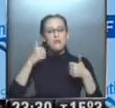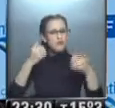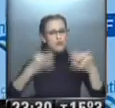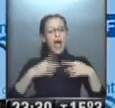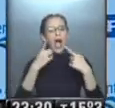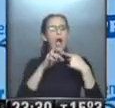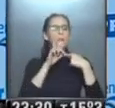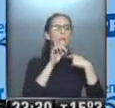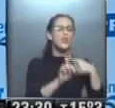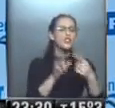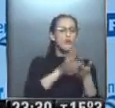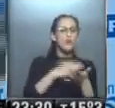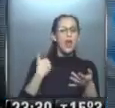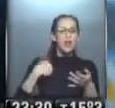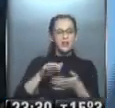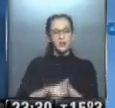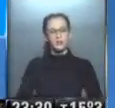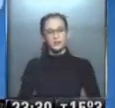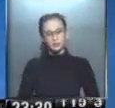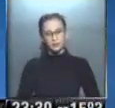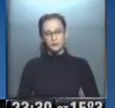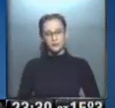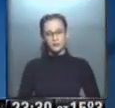a aquel que tiene que conocer la Argentina.